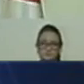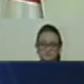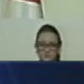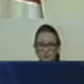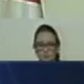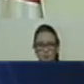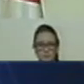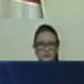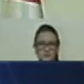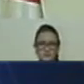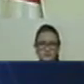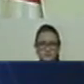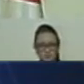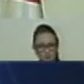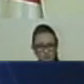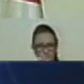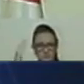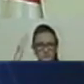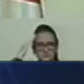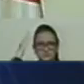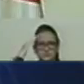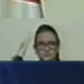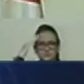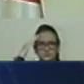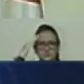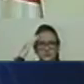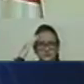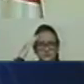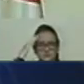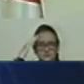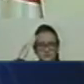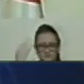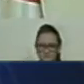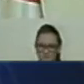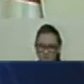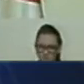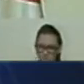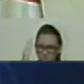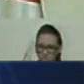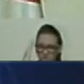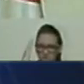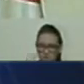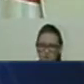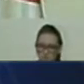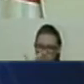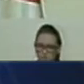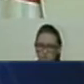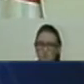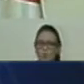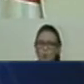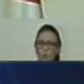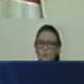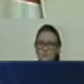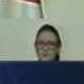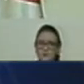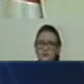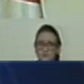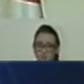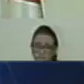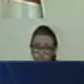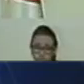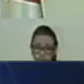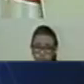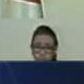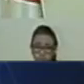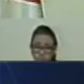cumplir. Ustedes saben que, modestamente, nosotros somos gente de palabra. Yo soy un hombre de palabra. Y